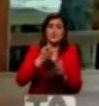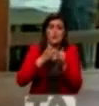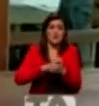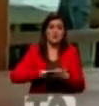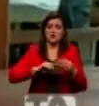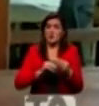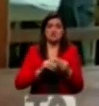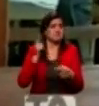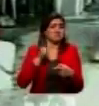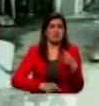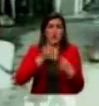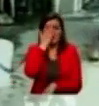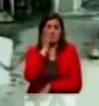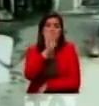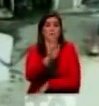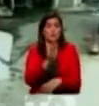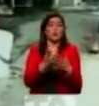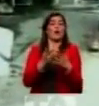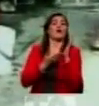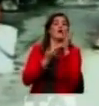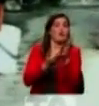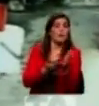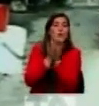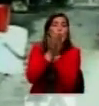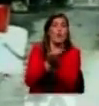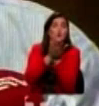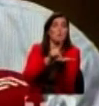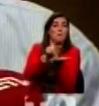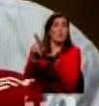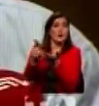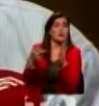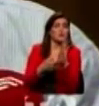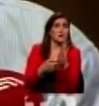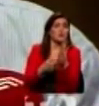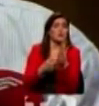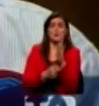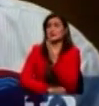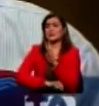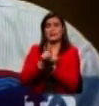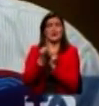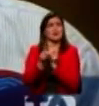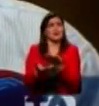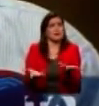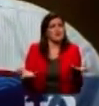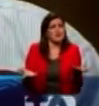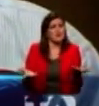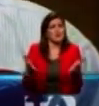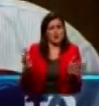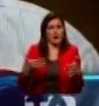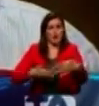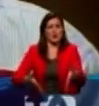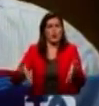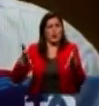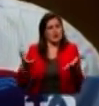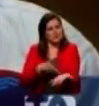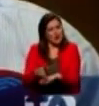les preocupa el incremento en algunas tarifas portuarias en el precio de los cartones. Rechazar el tema de las tarifas leoninas que